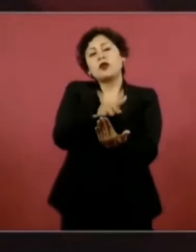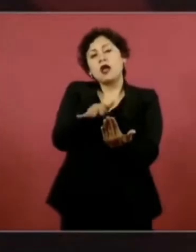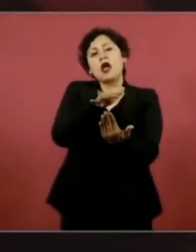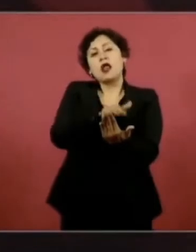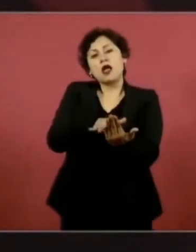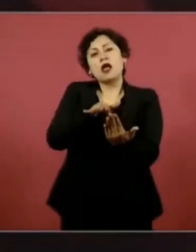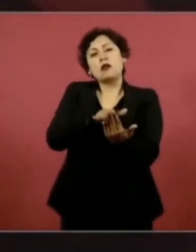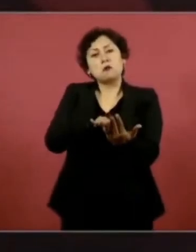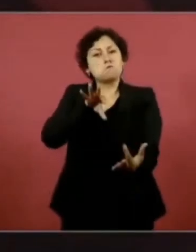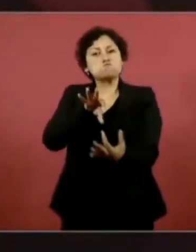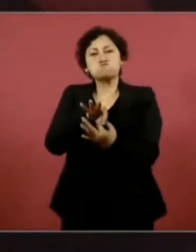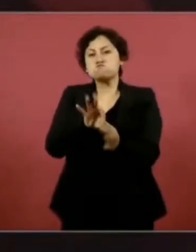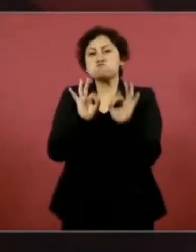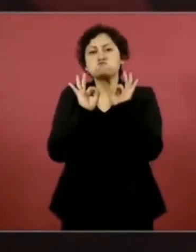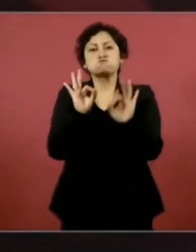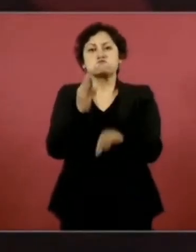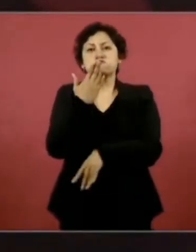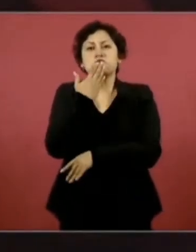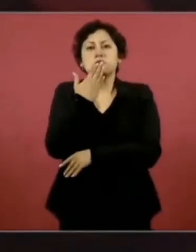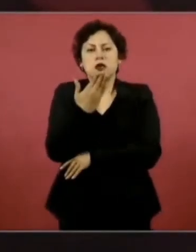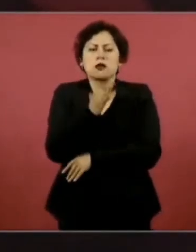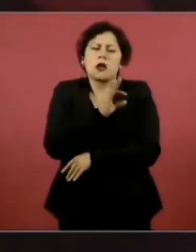texto por